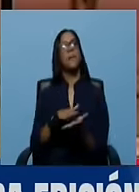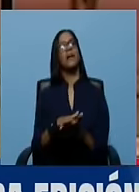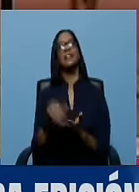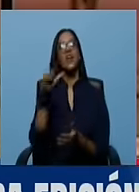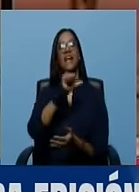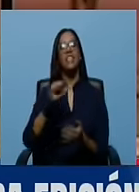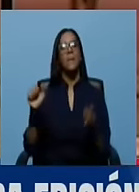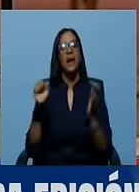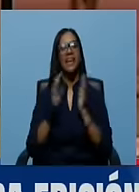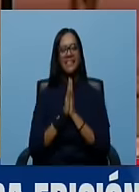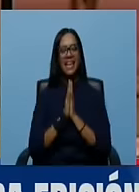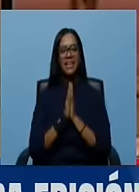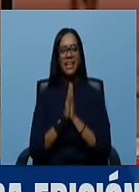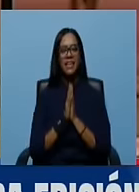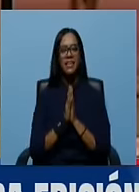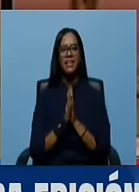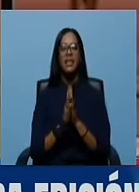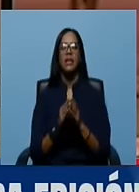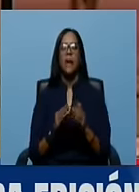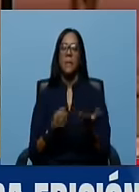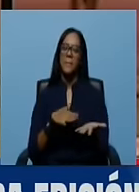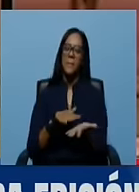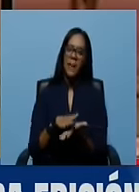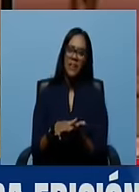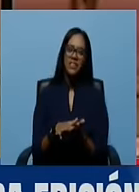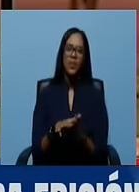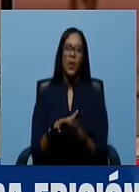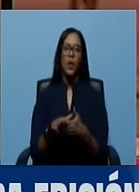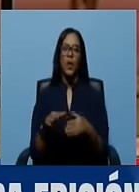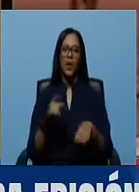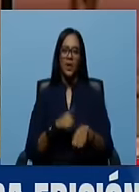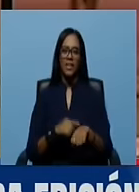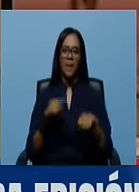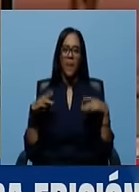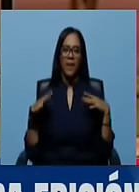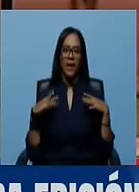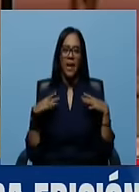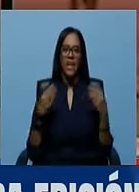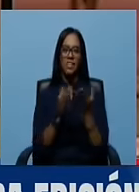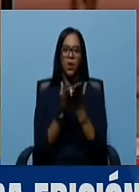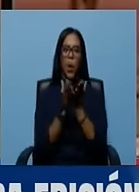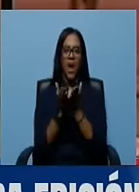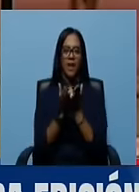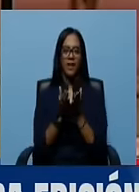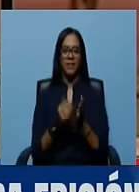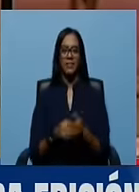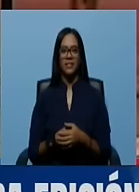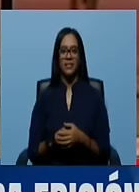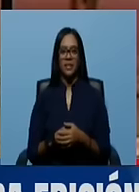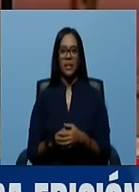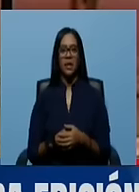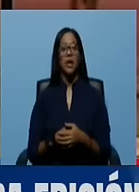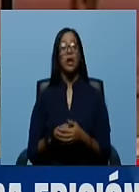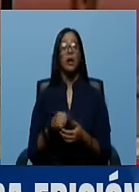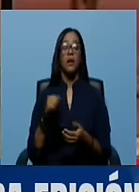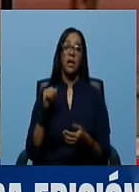Semana Santa, sucedió en la temporada vacacional escolar, y